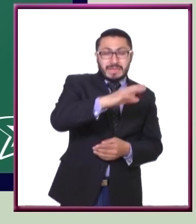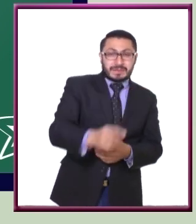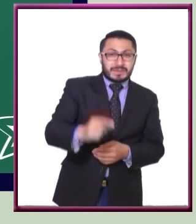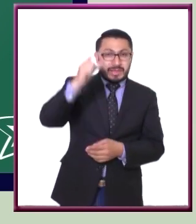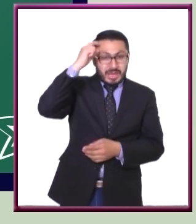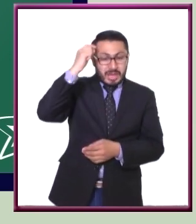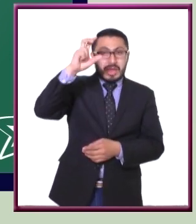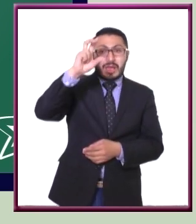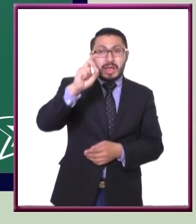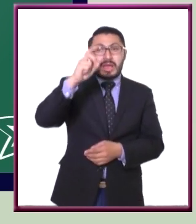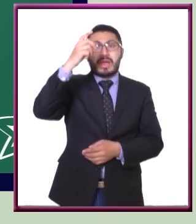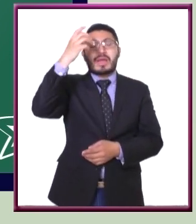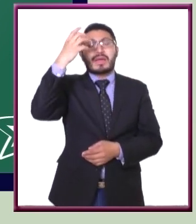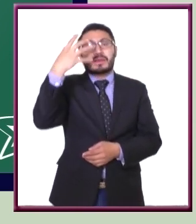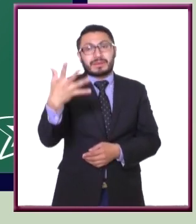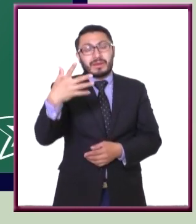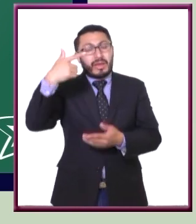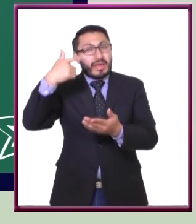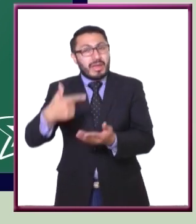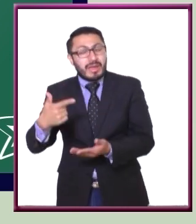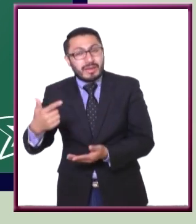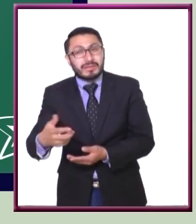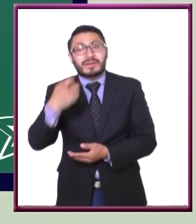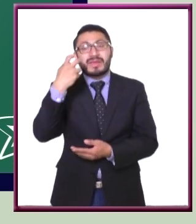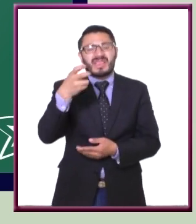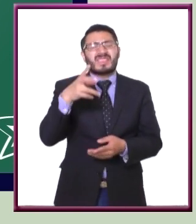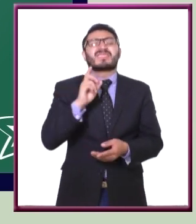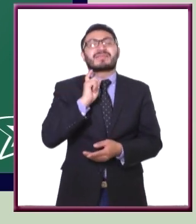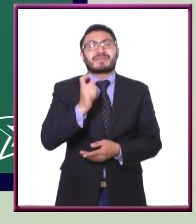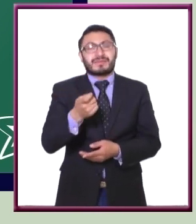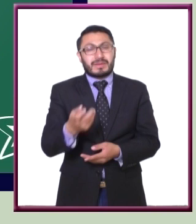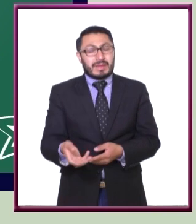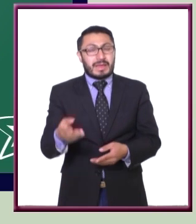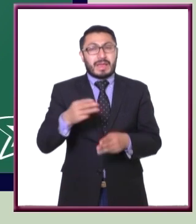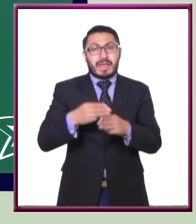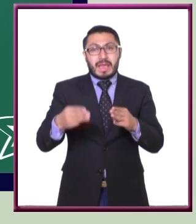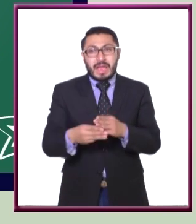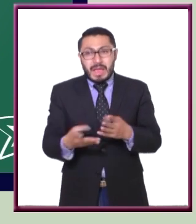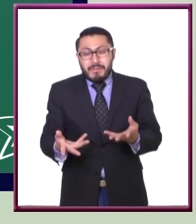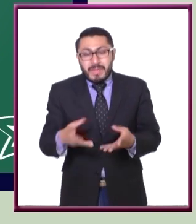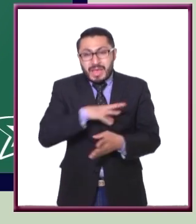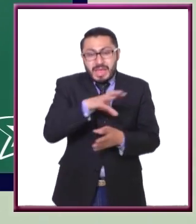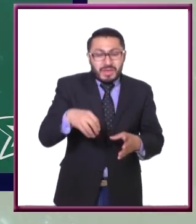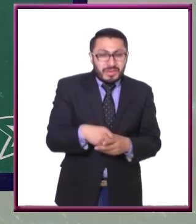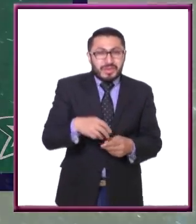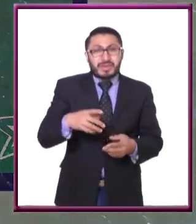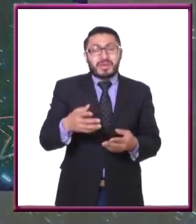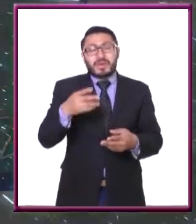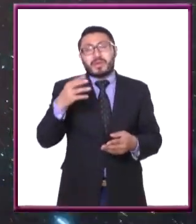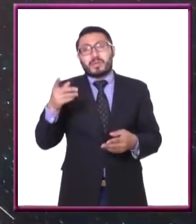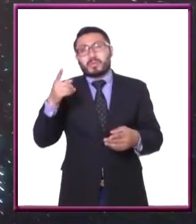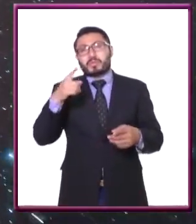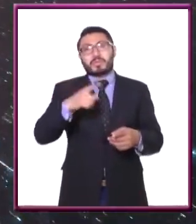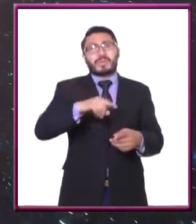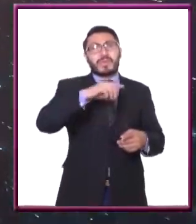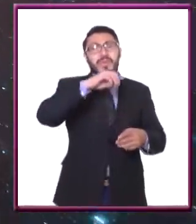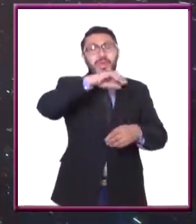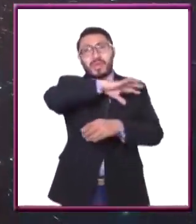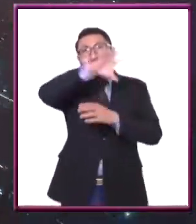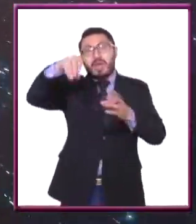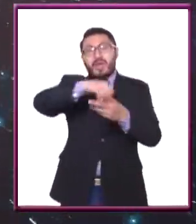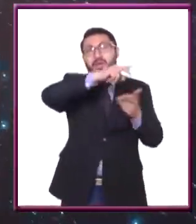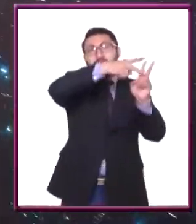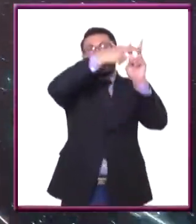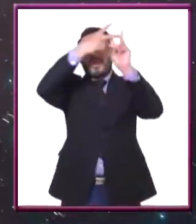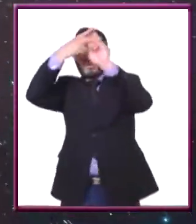la 35 gramos. Para obtener la masa total, se tiene que multiplicar el número de estrellas en el universo